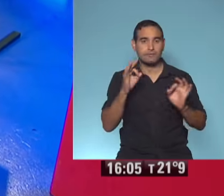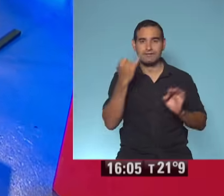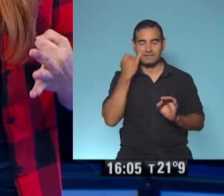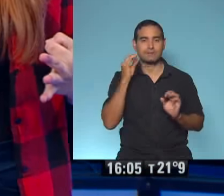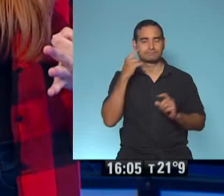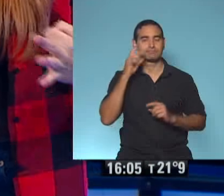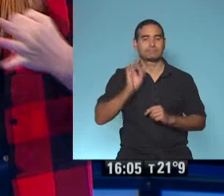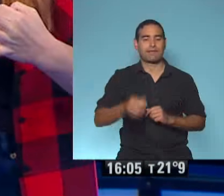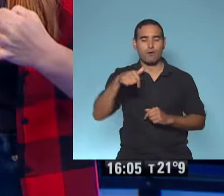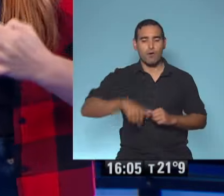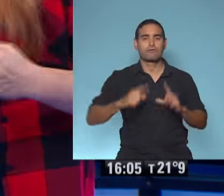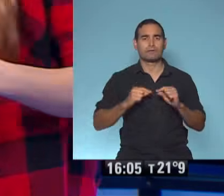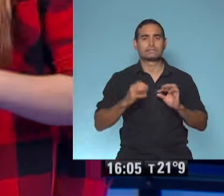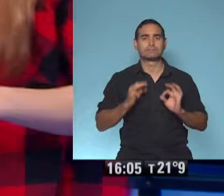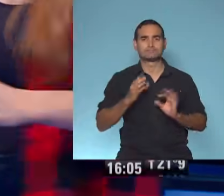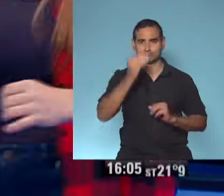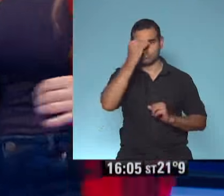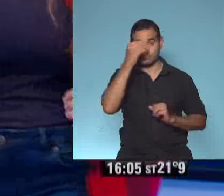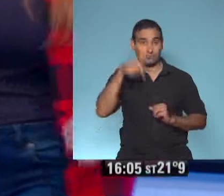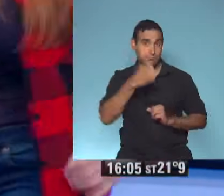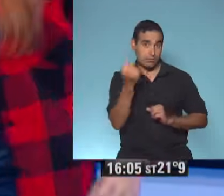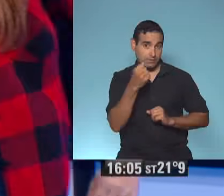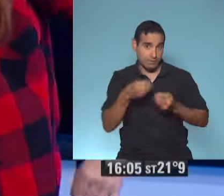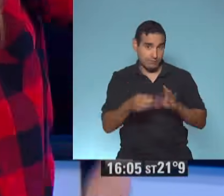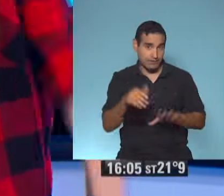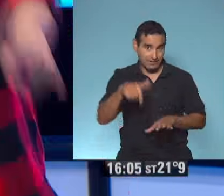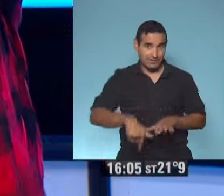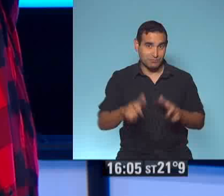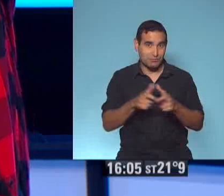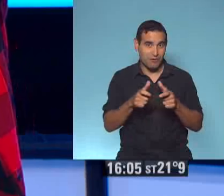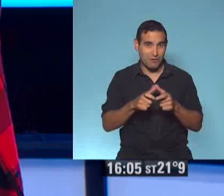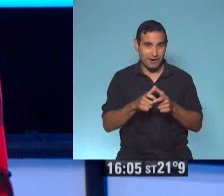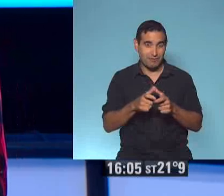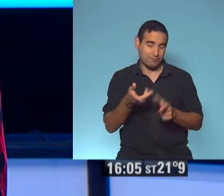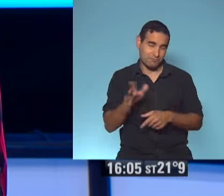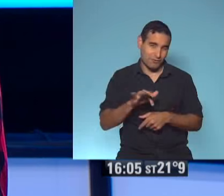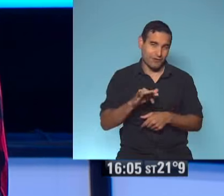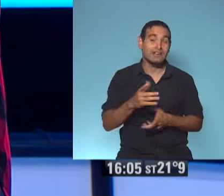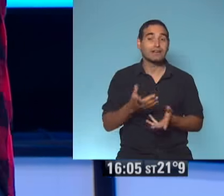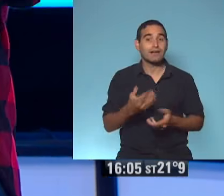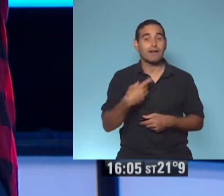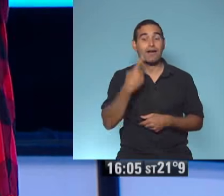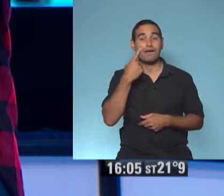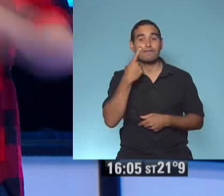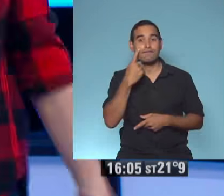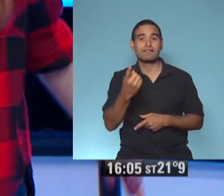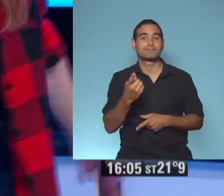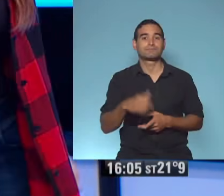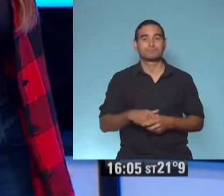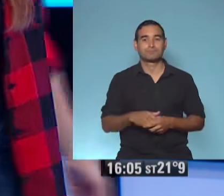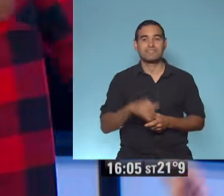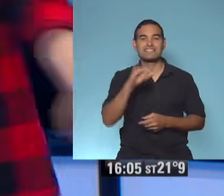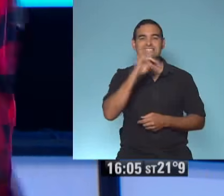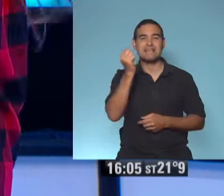ubicados y me parece que es muy importante para que arranquemos este programa como corresponde y como todos los días, escuchar el Salve de